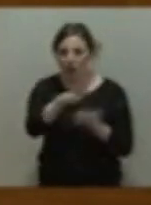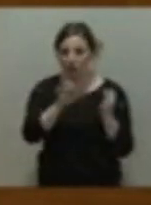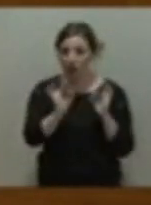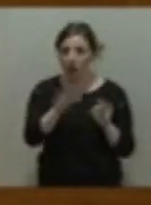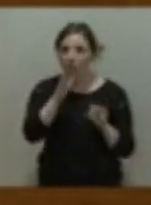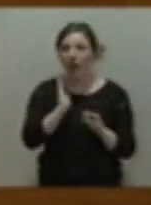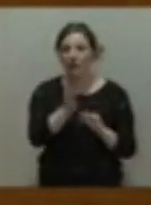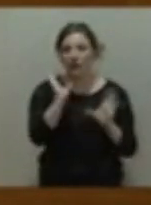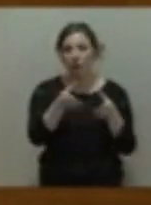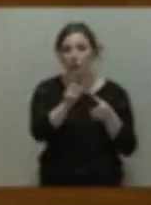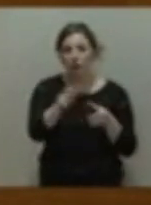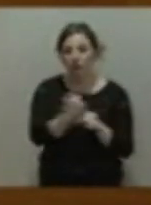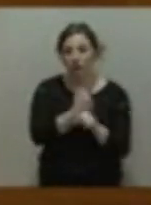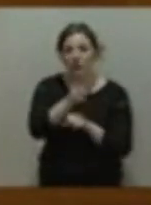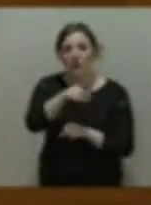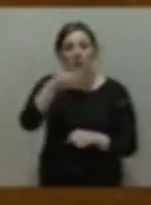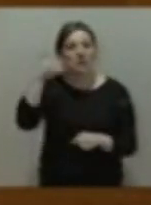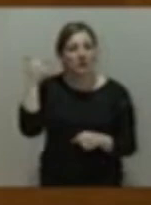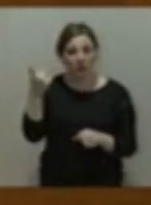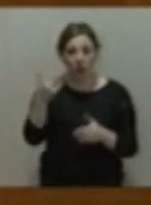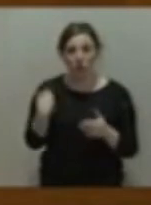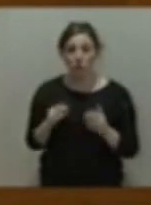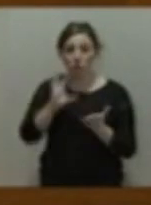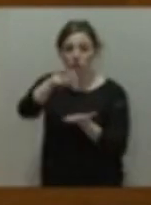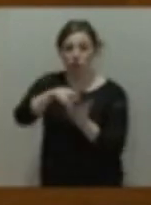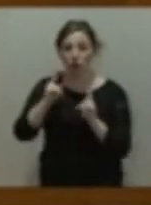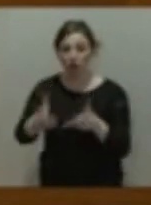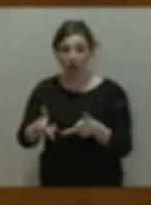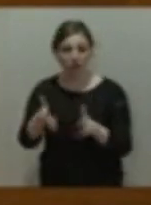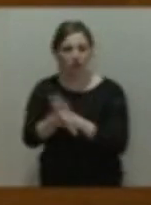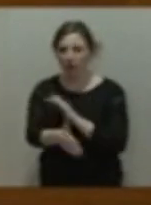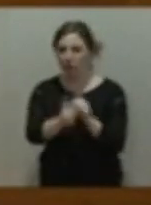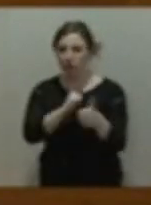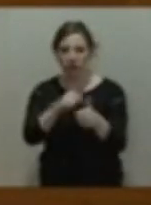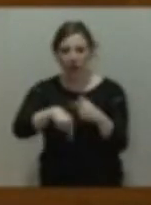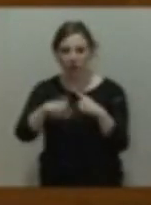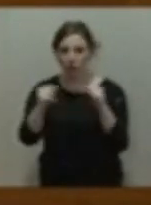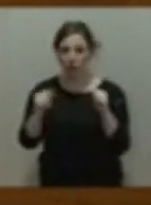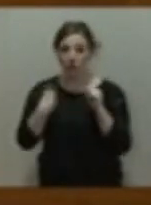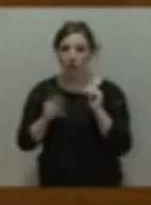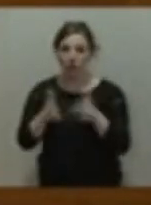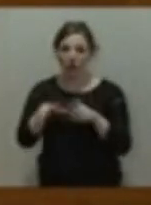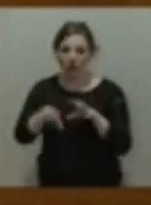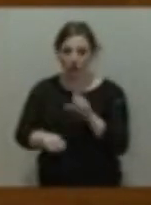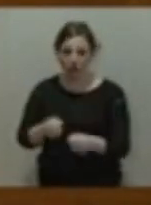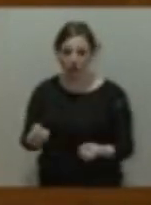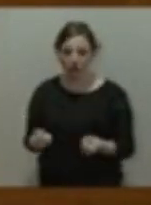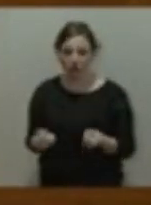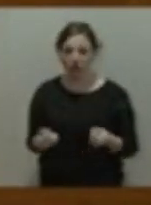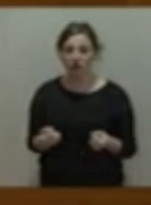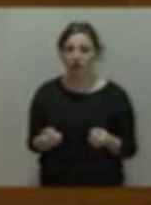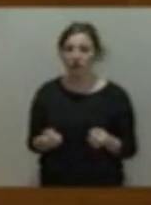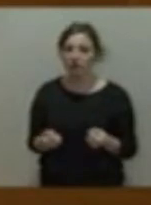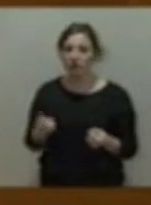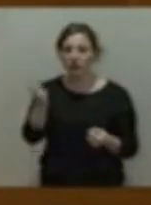una plantilla de trabajadores, pero también al prestigio de una instalación hotelera de máxima referencia para Asturias, como es el Hotel de la Reconquista. Y, en cuanto